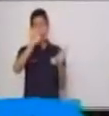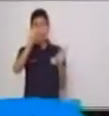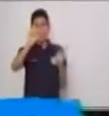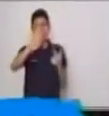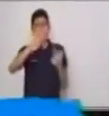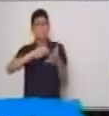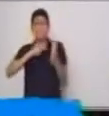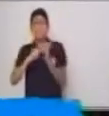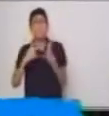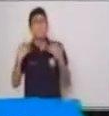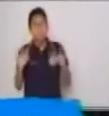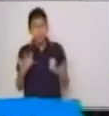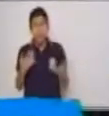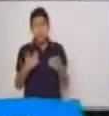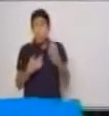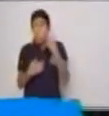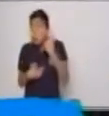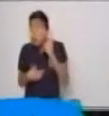poco se fueron